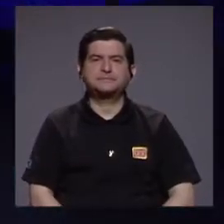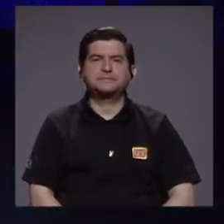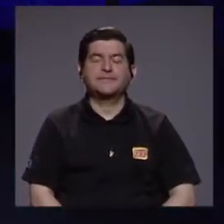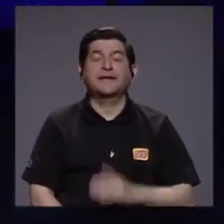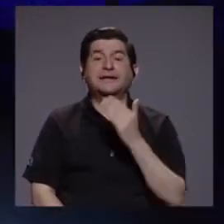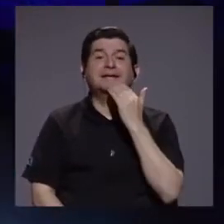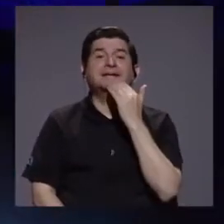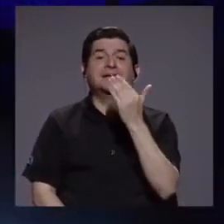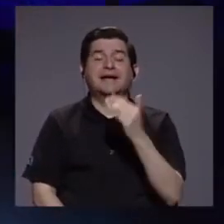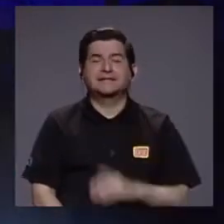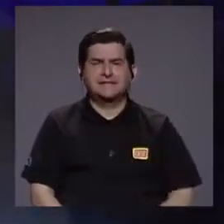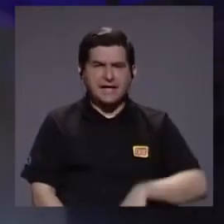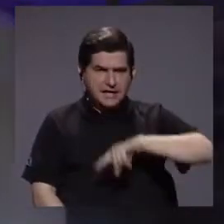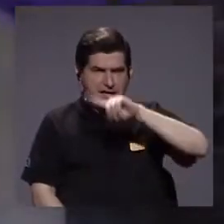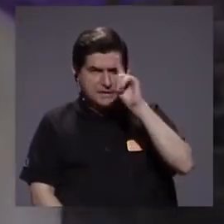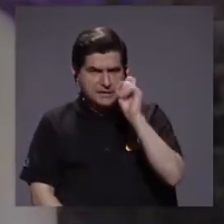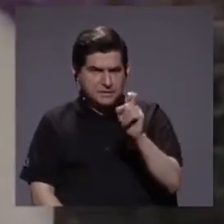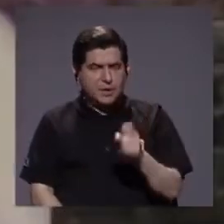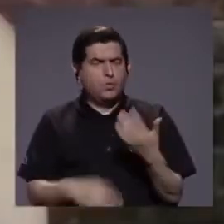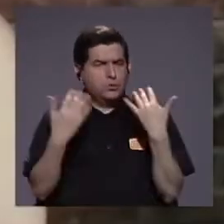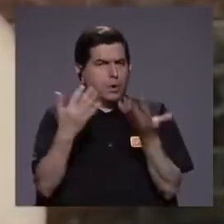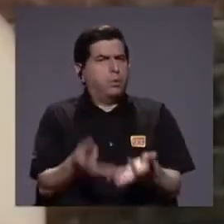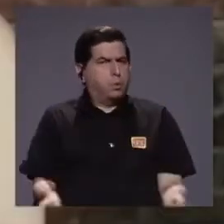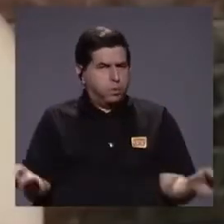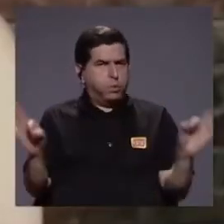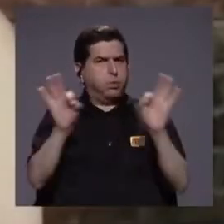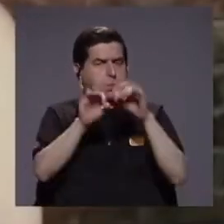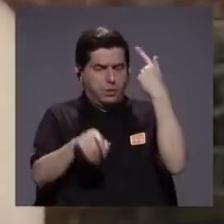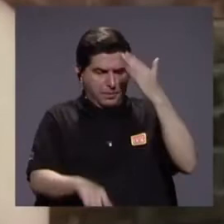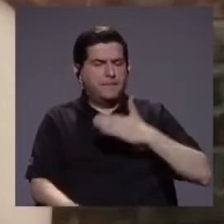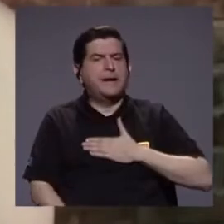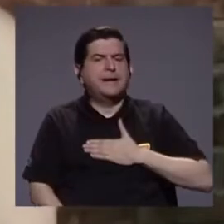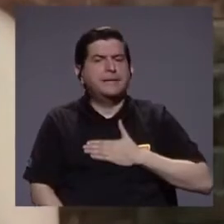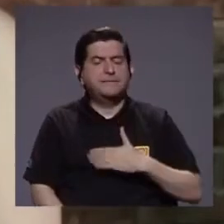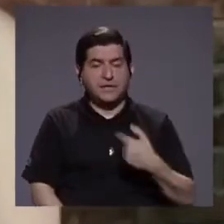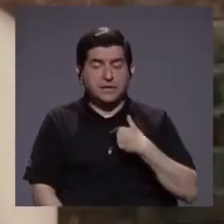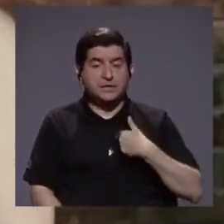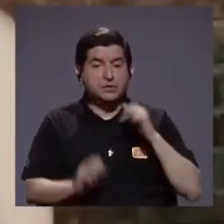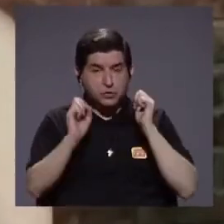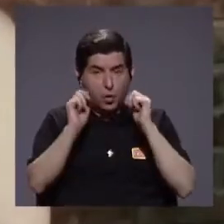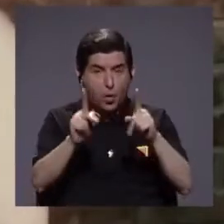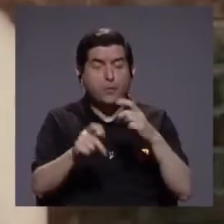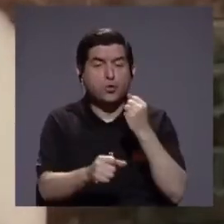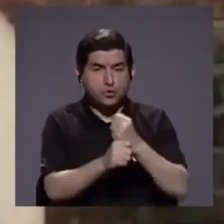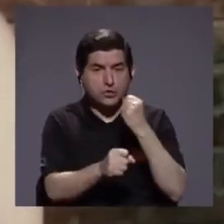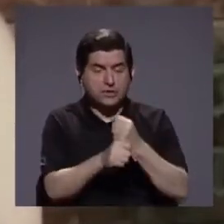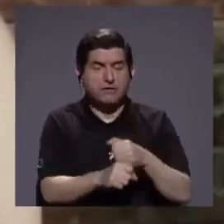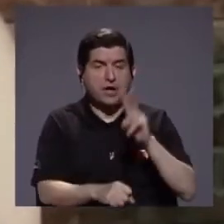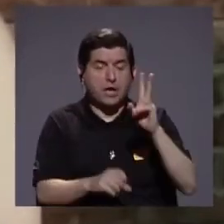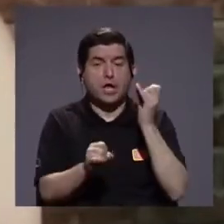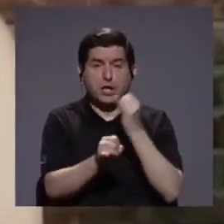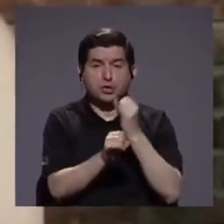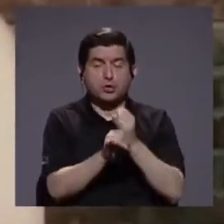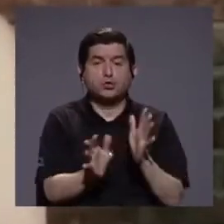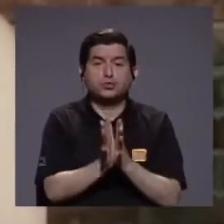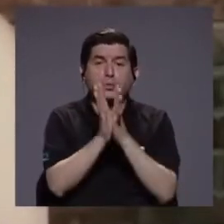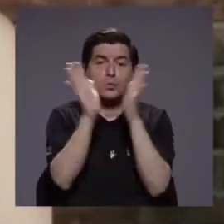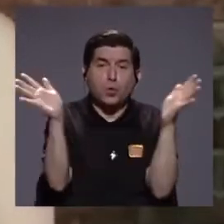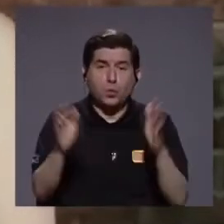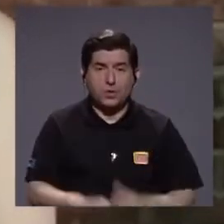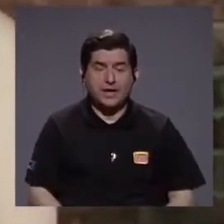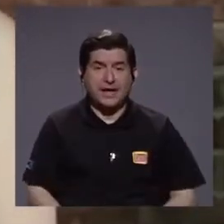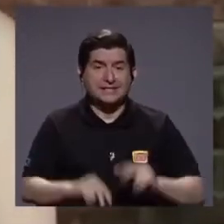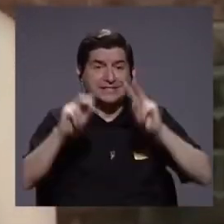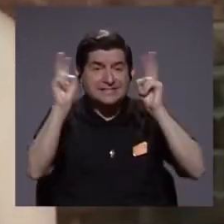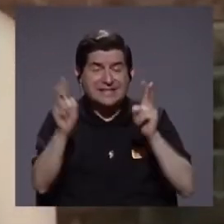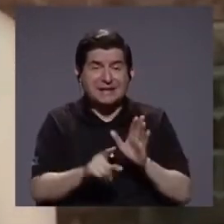Muchas gracias. Y es una pregunta sumamente importante para mí, pues he tenido la oportunidad de trabajar en 2 instituciones públicas donde el